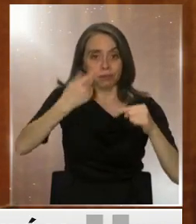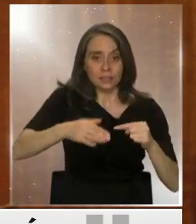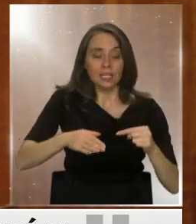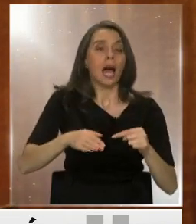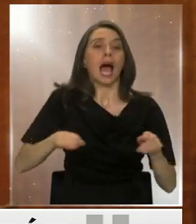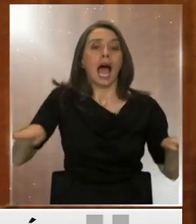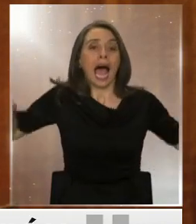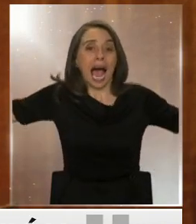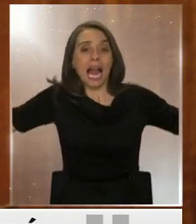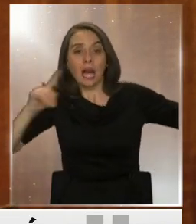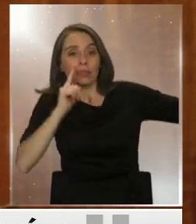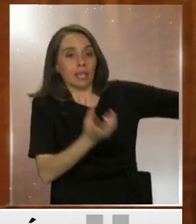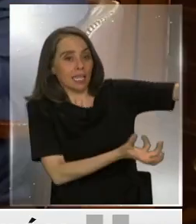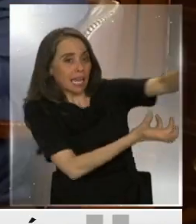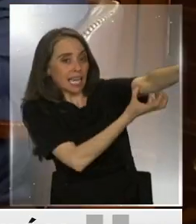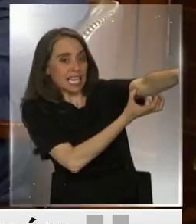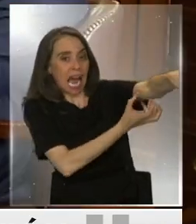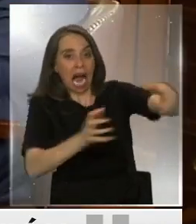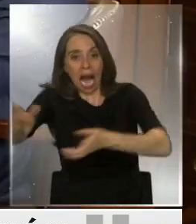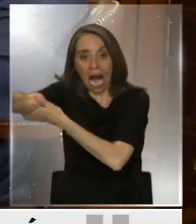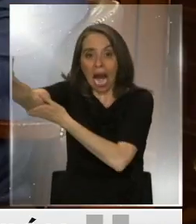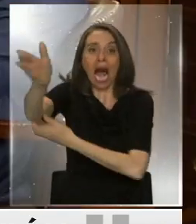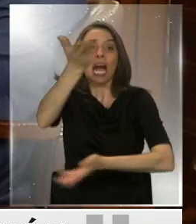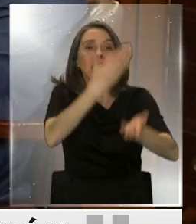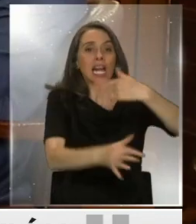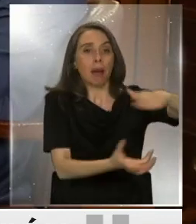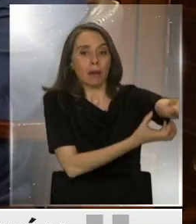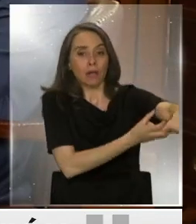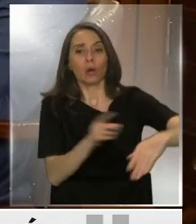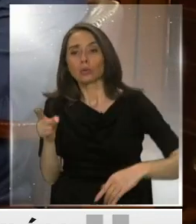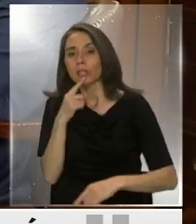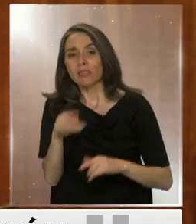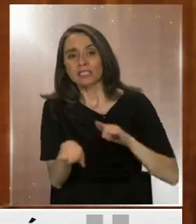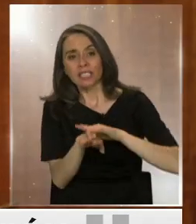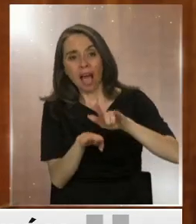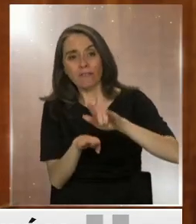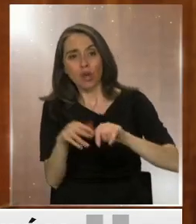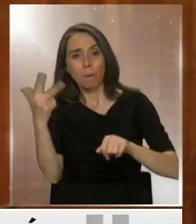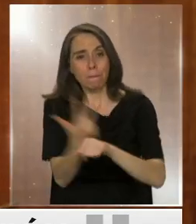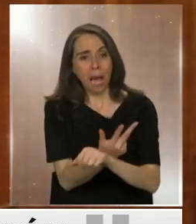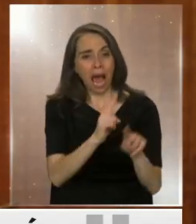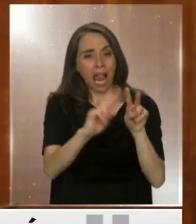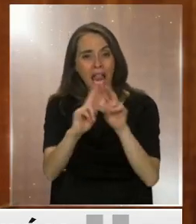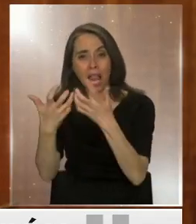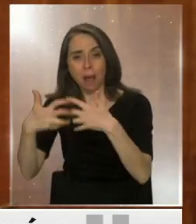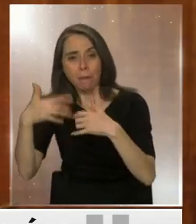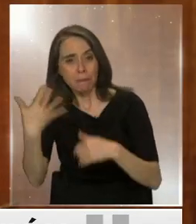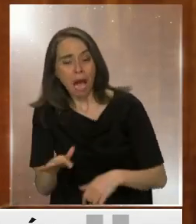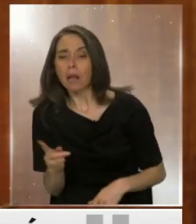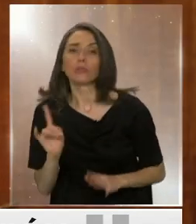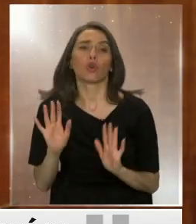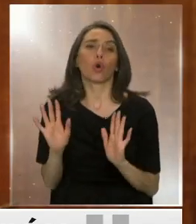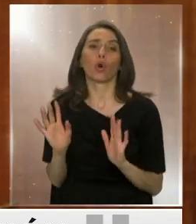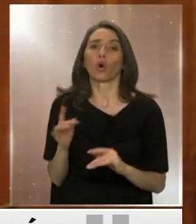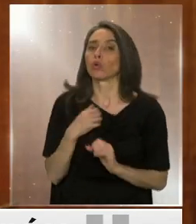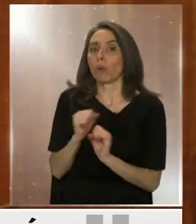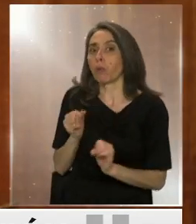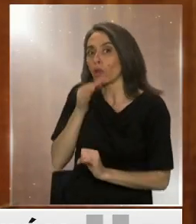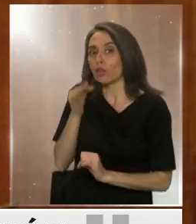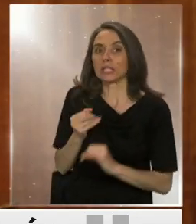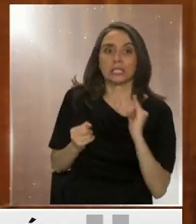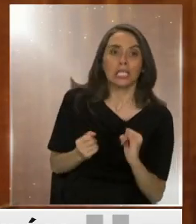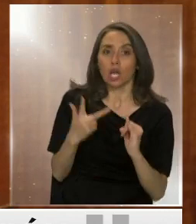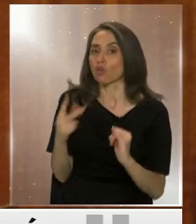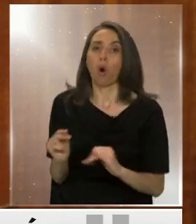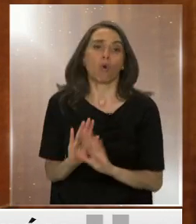45 millones más de av usted descarta que hay un problema de mantenimiento en el año mire yo no descarto nada sería muy irresponsable de mi parte en este